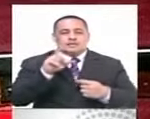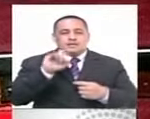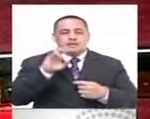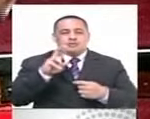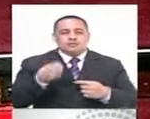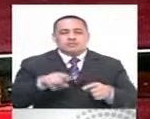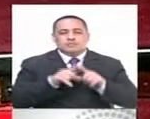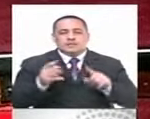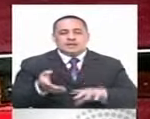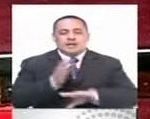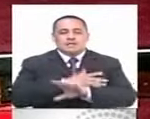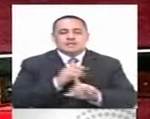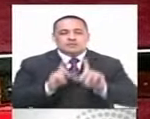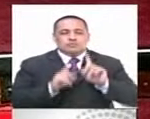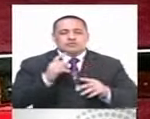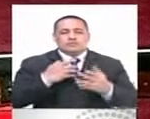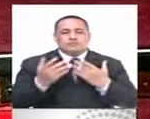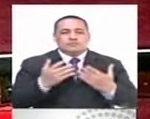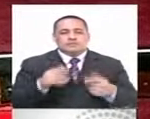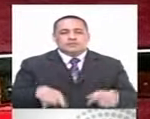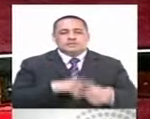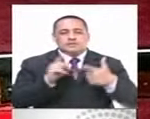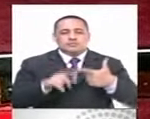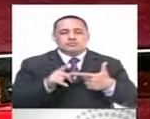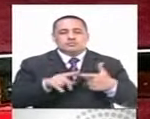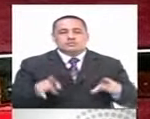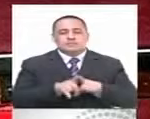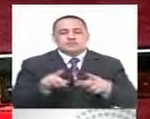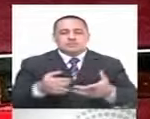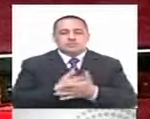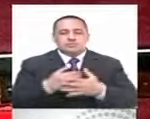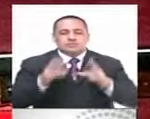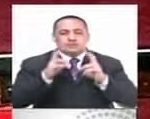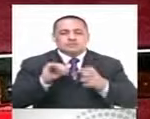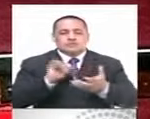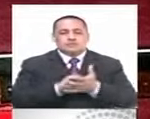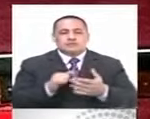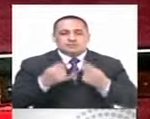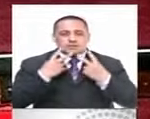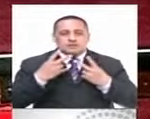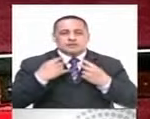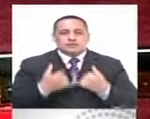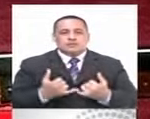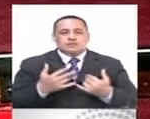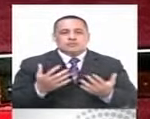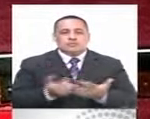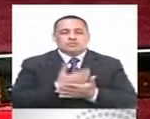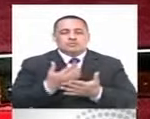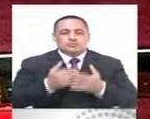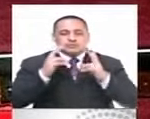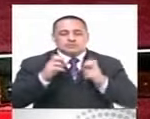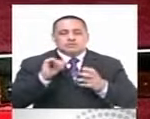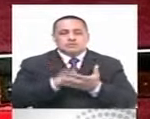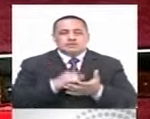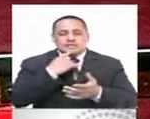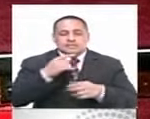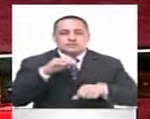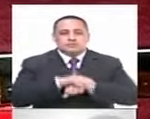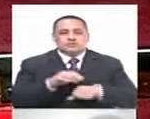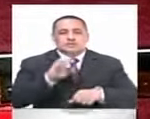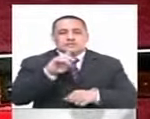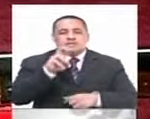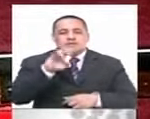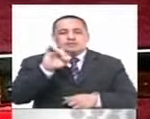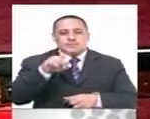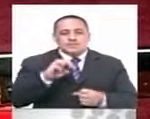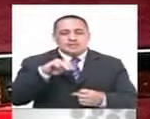hecho antes o hacer de alguna forma. Y luego que había nuevos temas. Obviamente que había nuevos temas, y los nuevos temas eran relacionados a debida